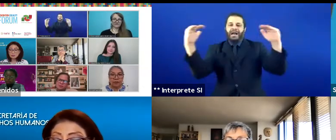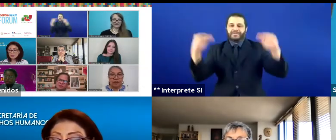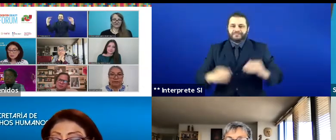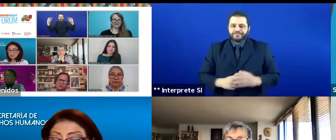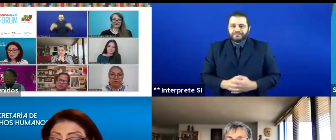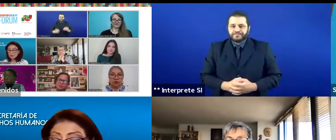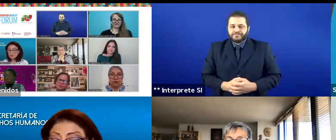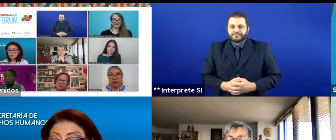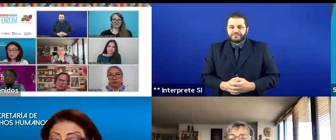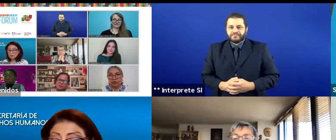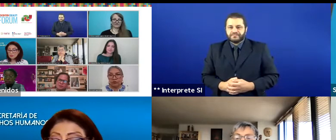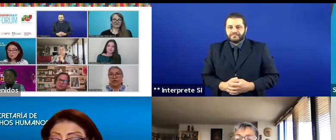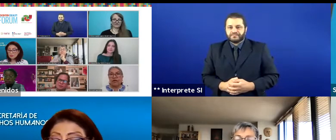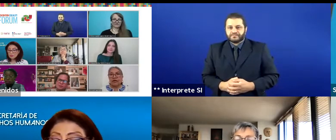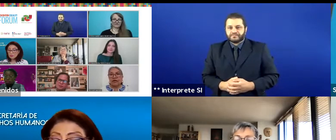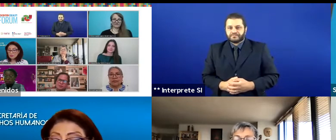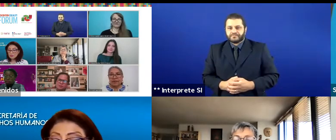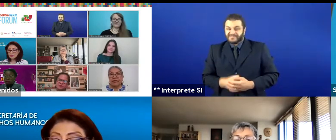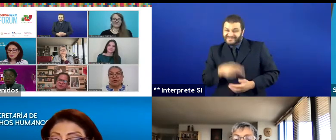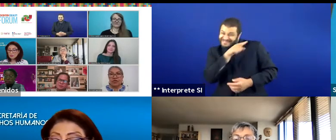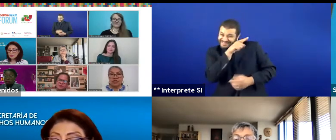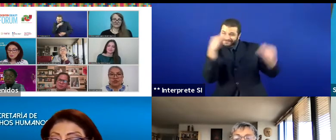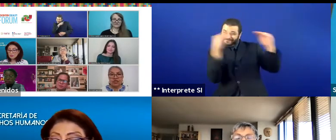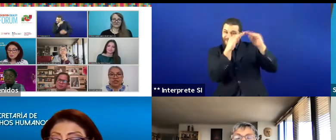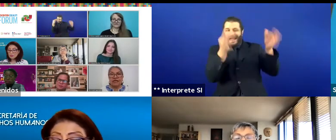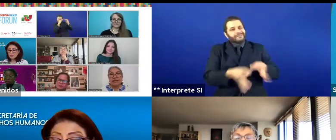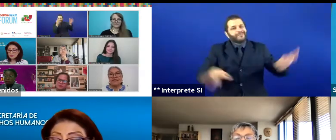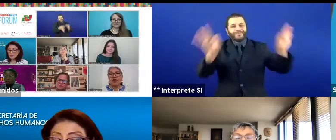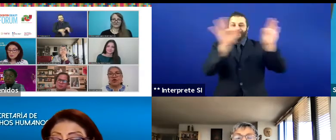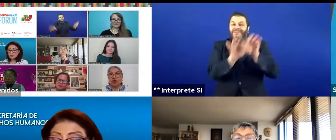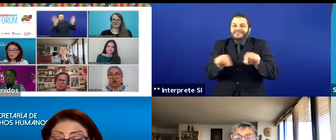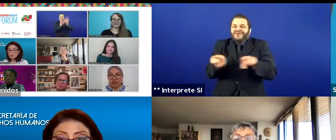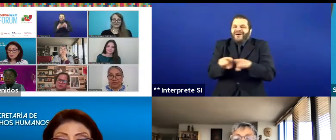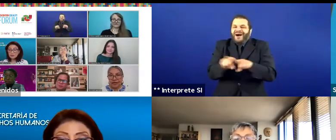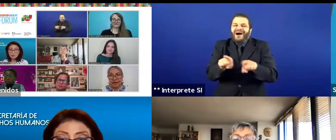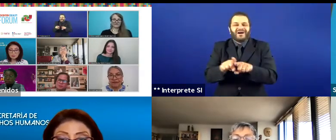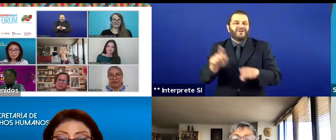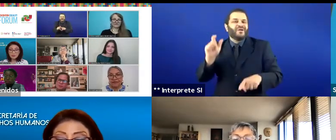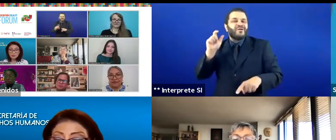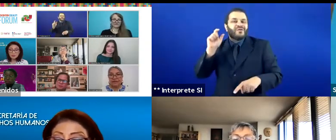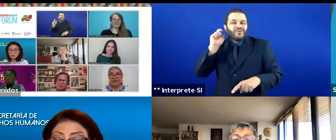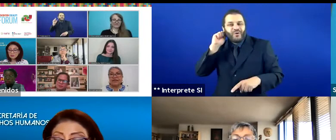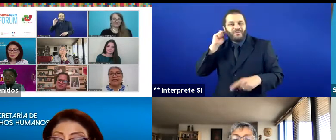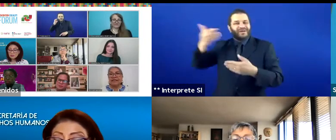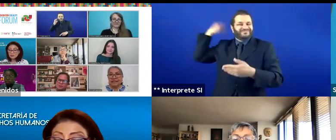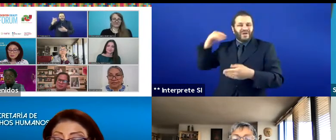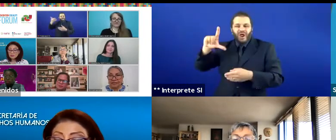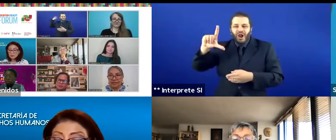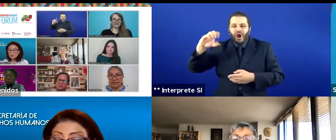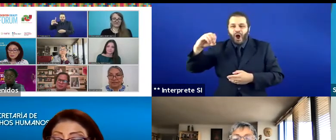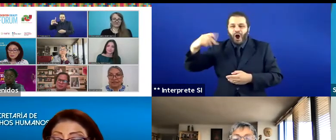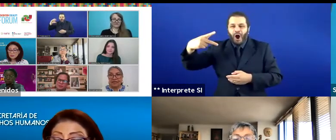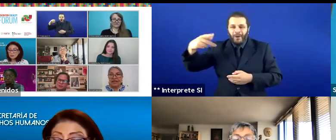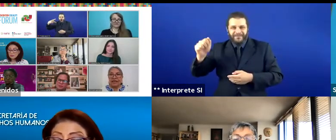Lopa comentó, ¿no? Venimos de sociedades colonizadas y